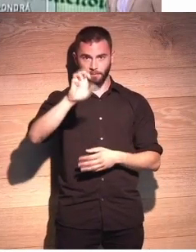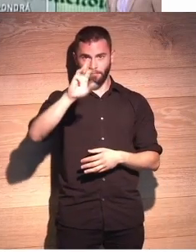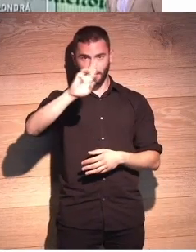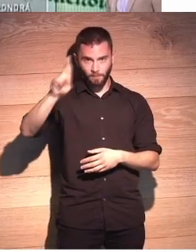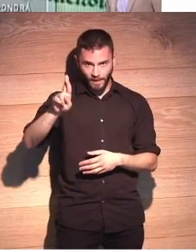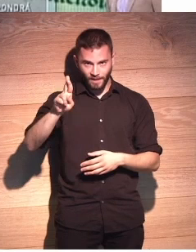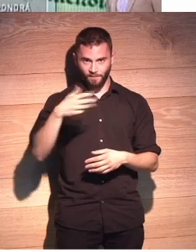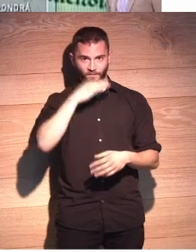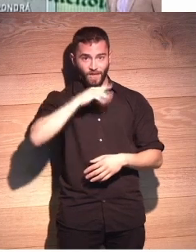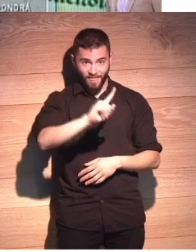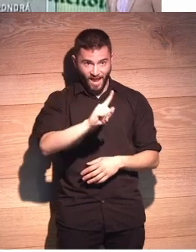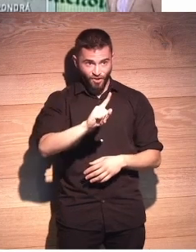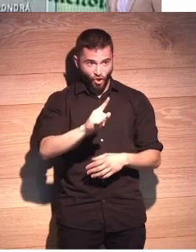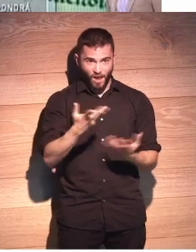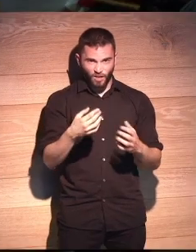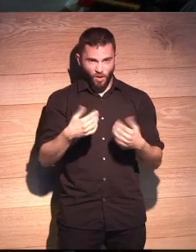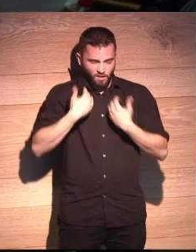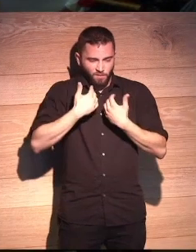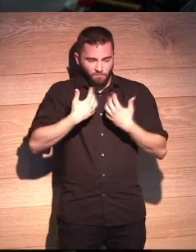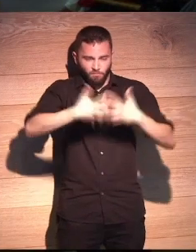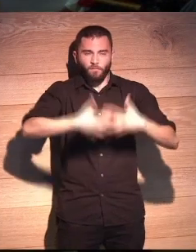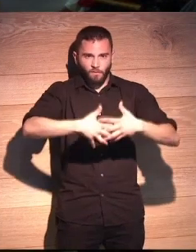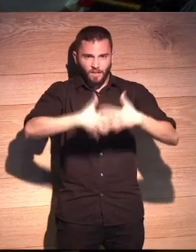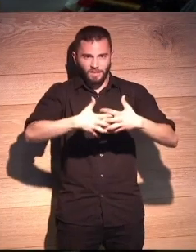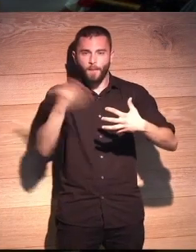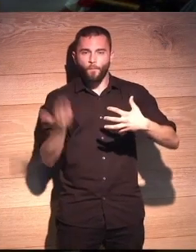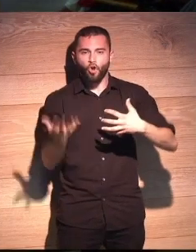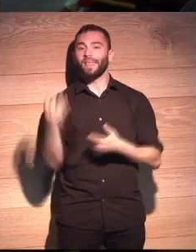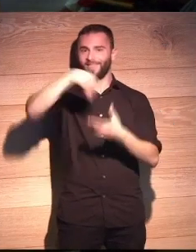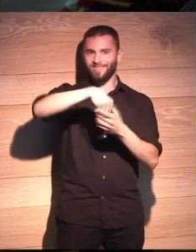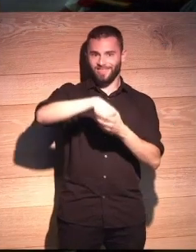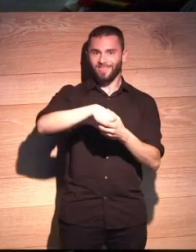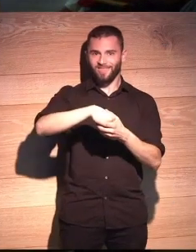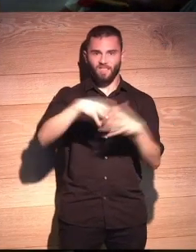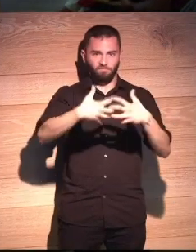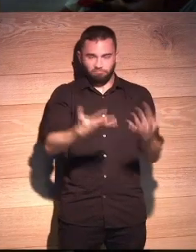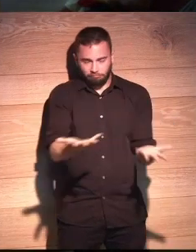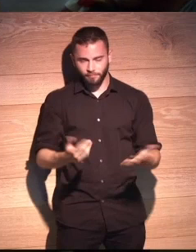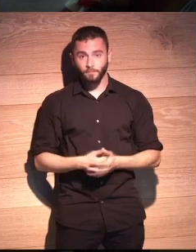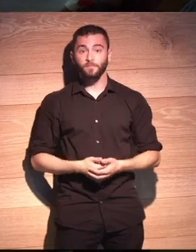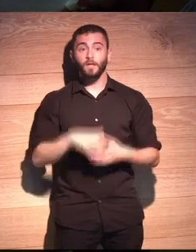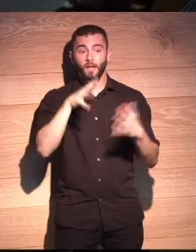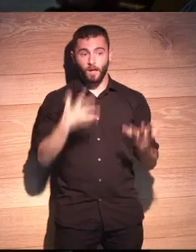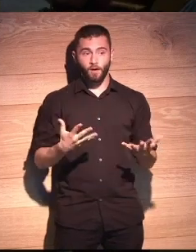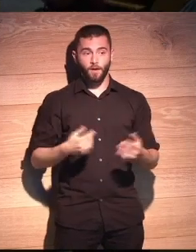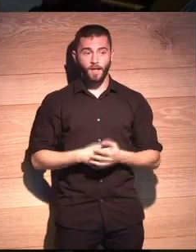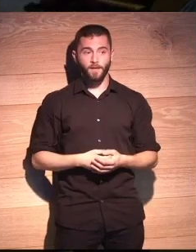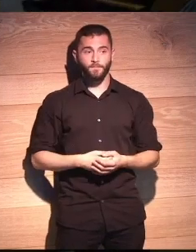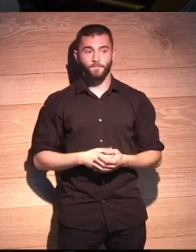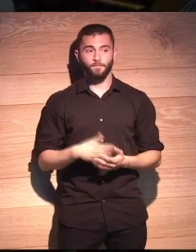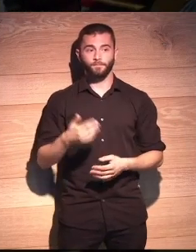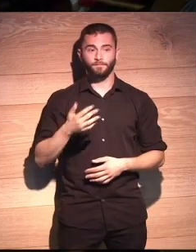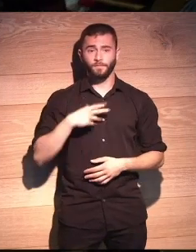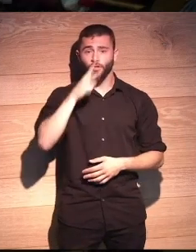pero son solo carcasas. Lo importante va por dentro. Y ahora, dejarme situaros donde me olvidasteis